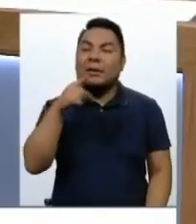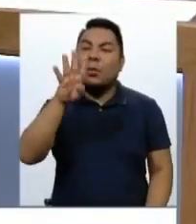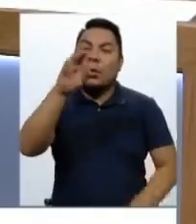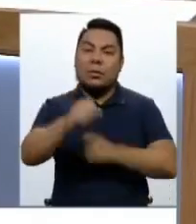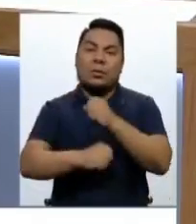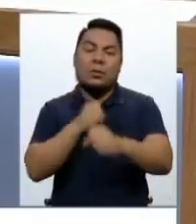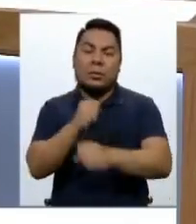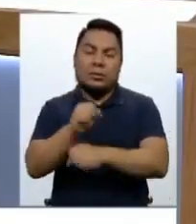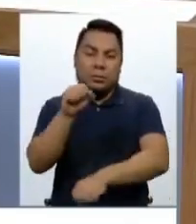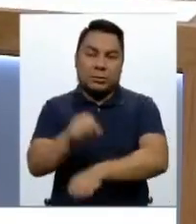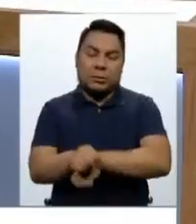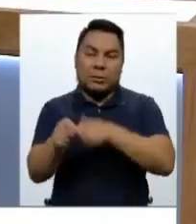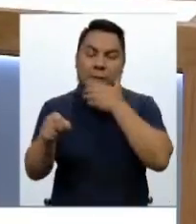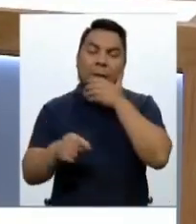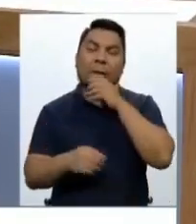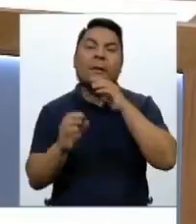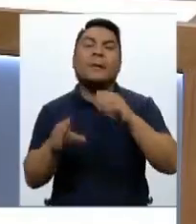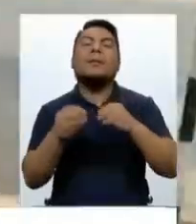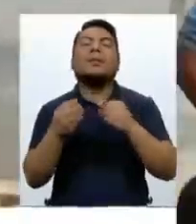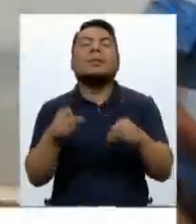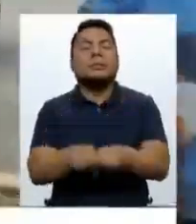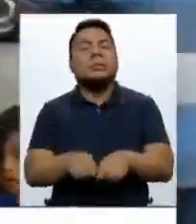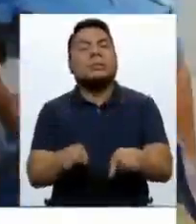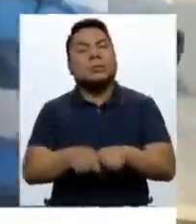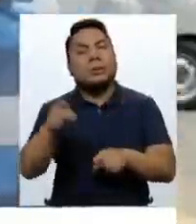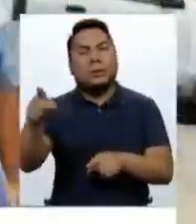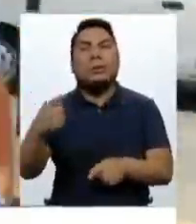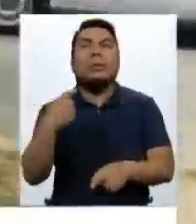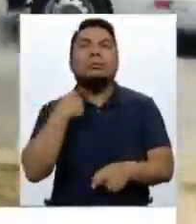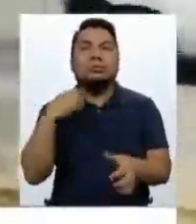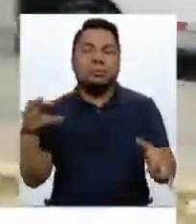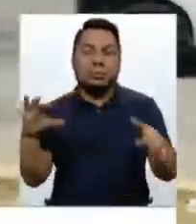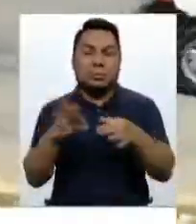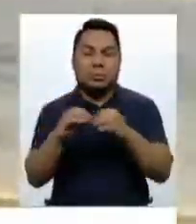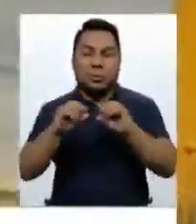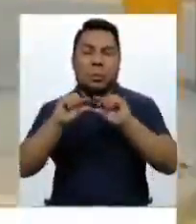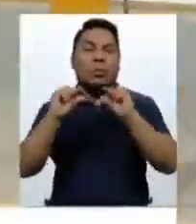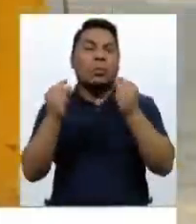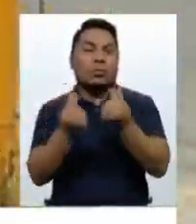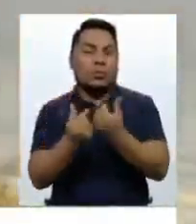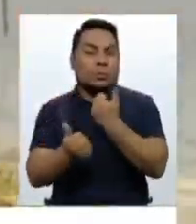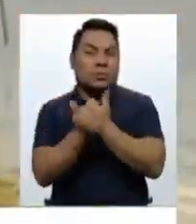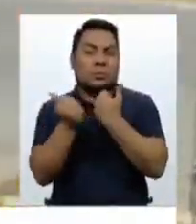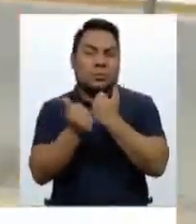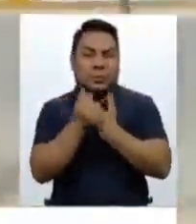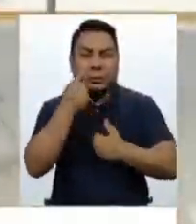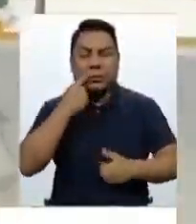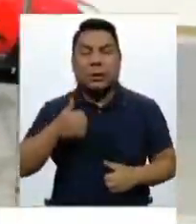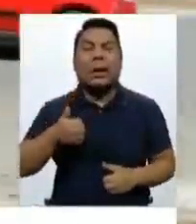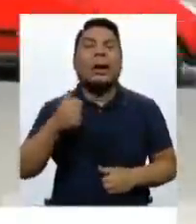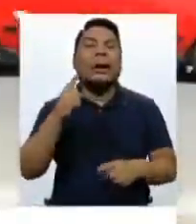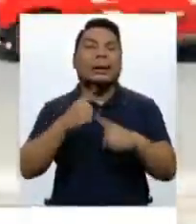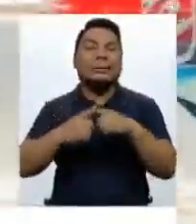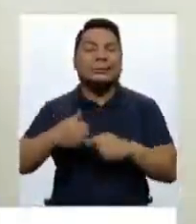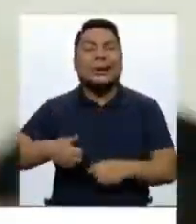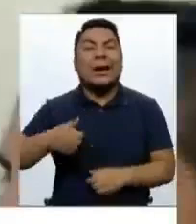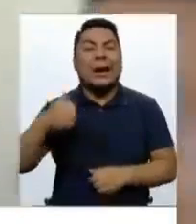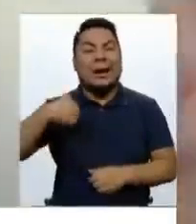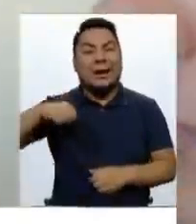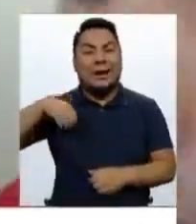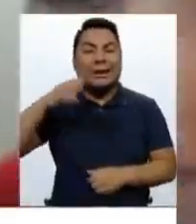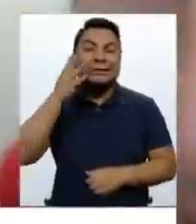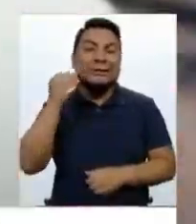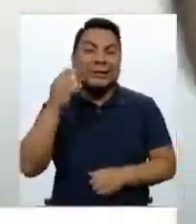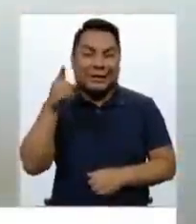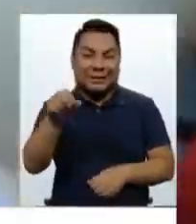de prisión suspendida. Esto por el delito de cohecho activo tras verse involucrado en la banda Los Temerarios del Crimen, encabezada por el exalcalde de Chiclayo, David Cornejo